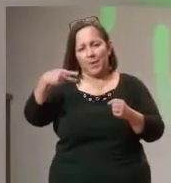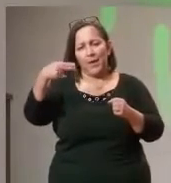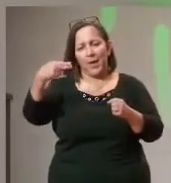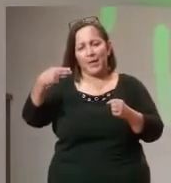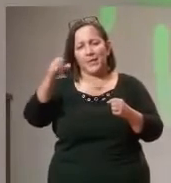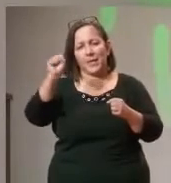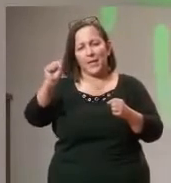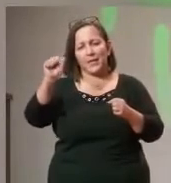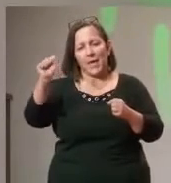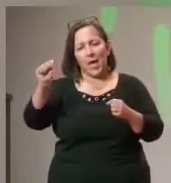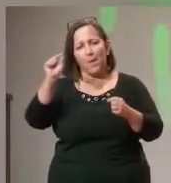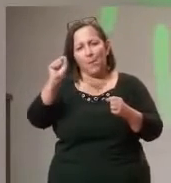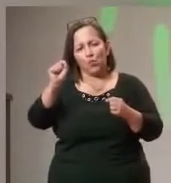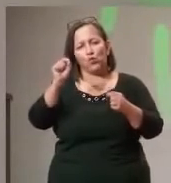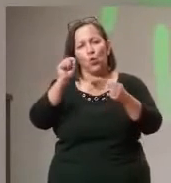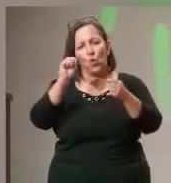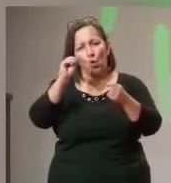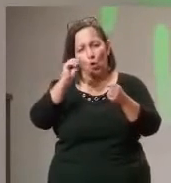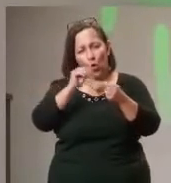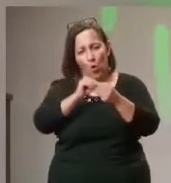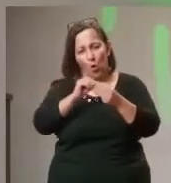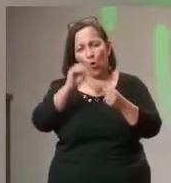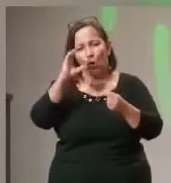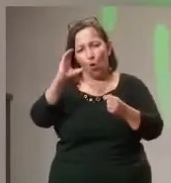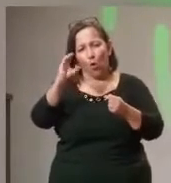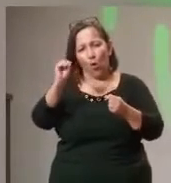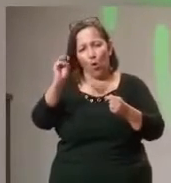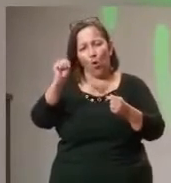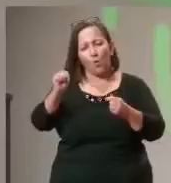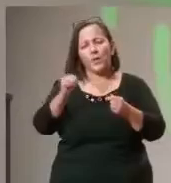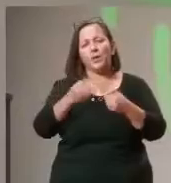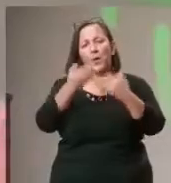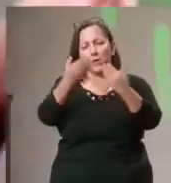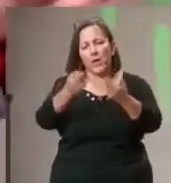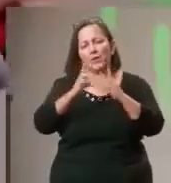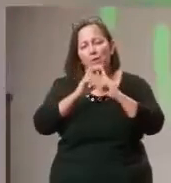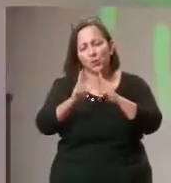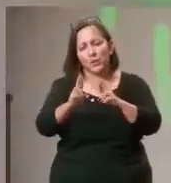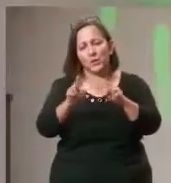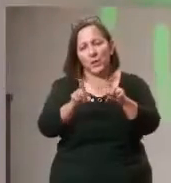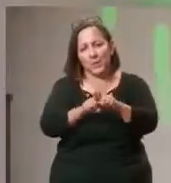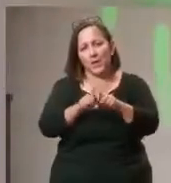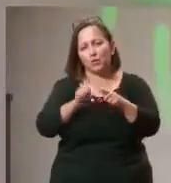saneamiento@esph-almedio.sa.com, y ahí vamos a tener la posibilidad de brindarle respuesta.